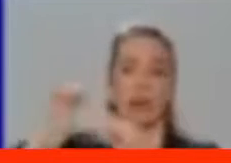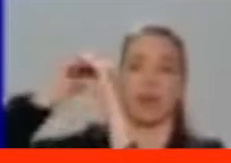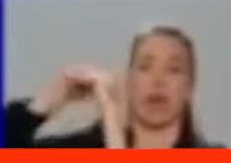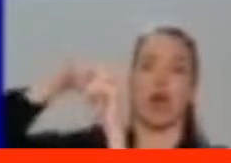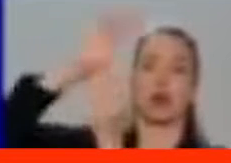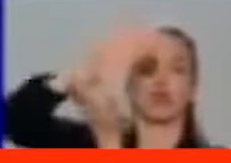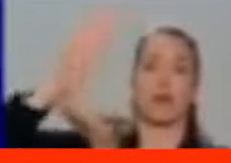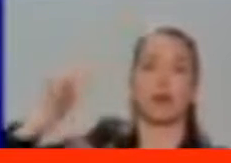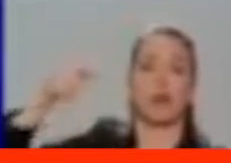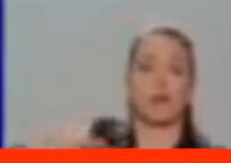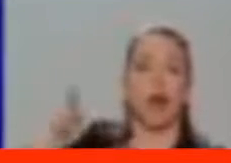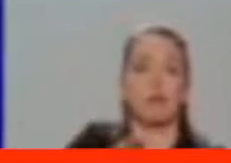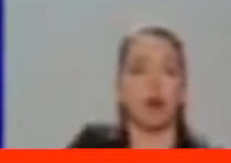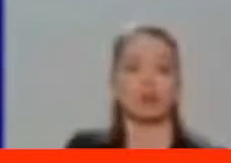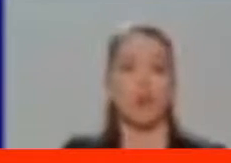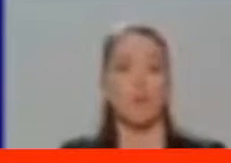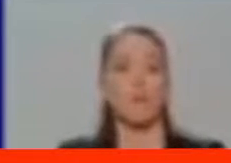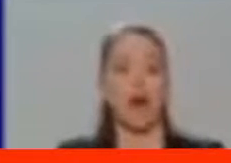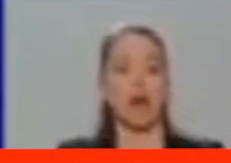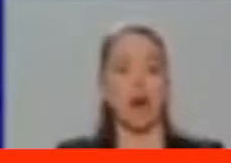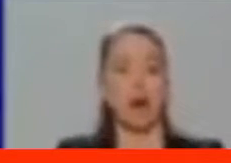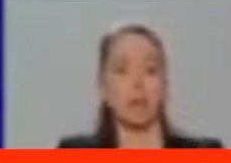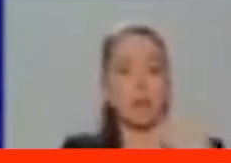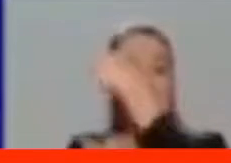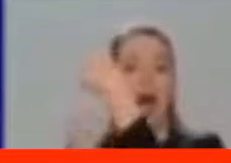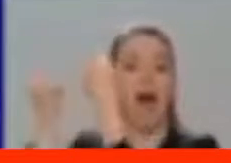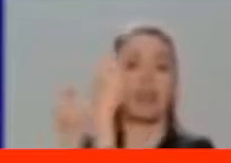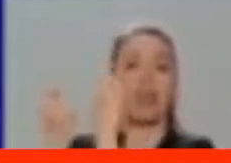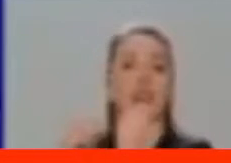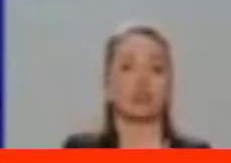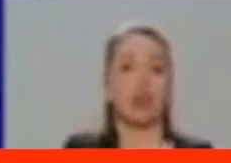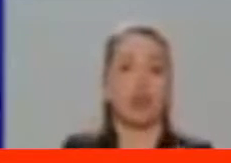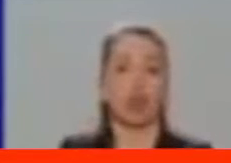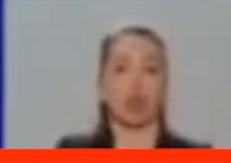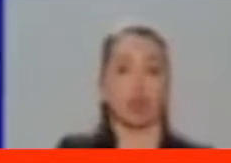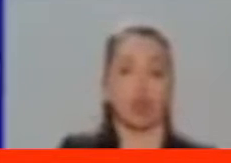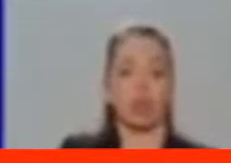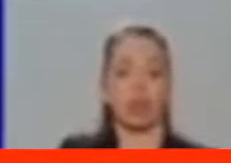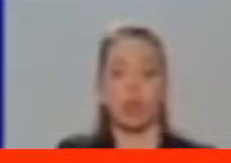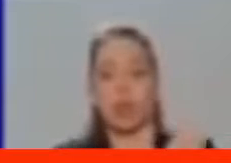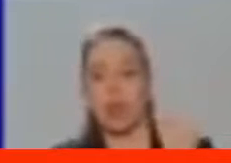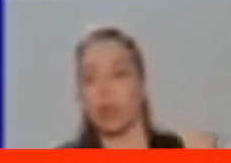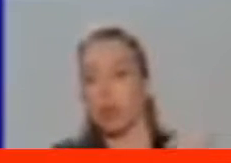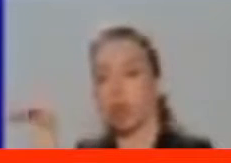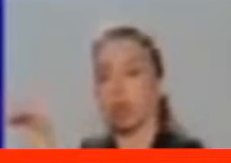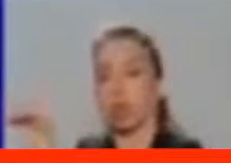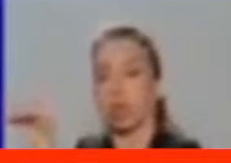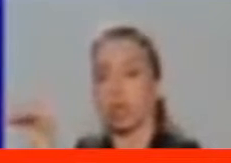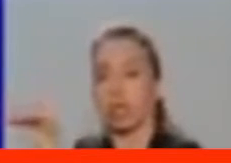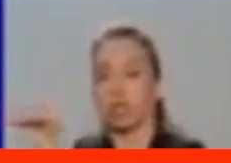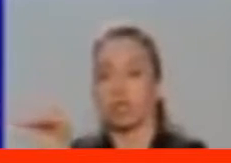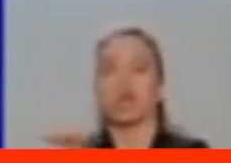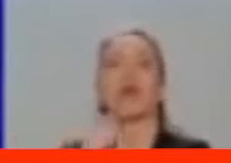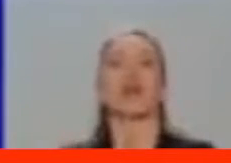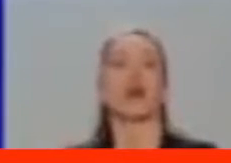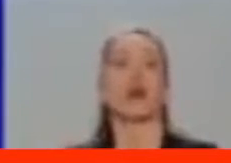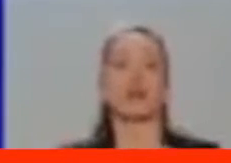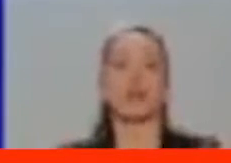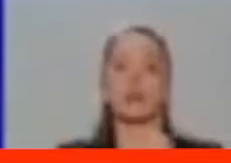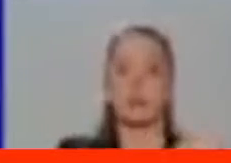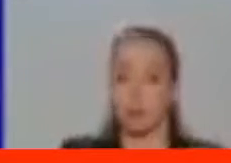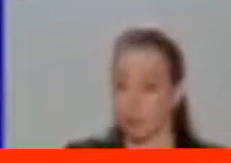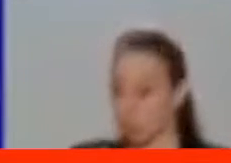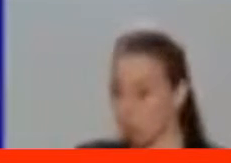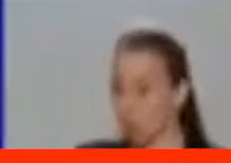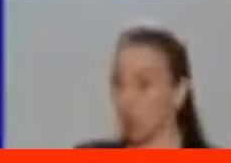Vírgenes o a Panamá, como otros, a hacer sus negocios truchos a espalda de los intereses del país. ¿No es